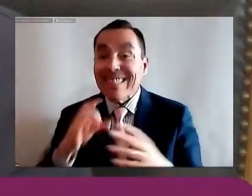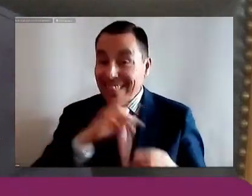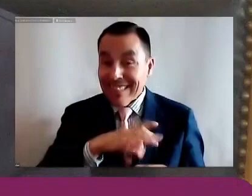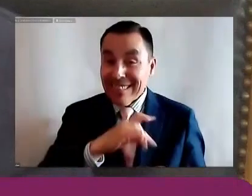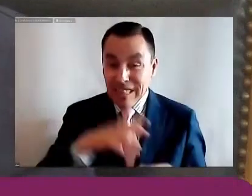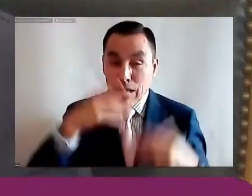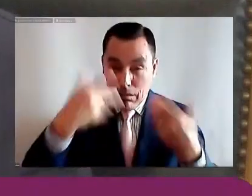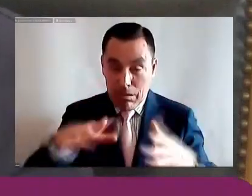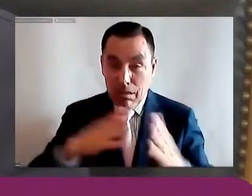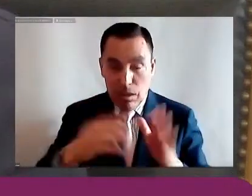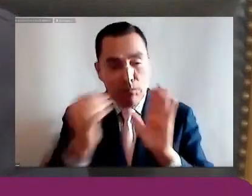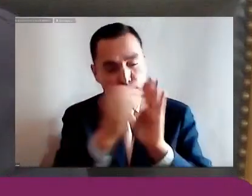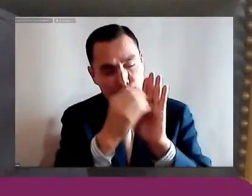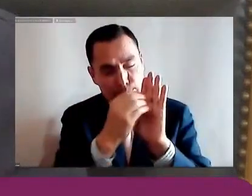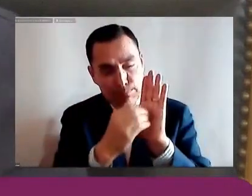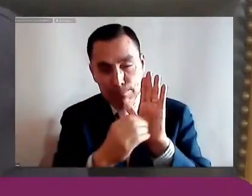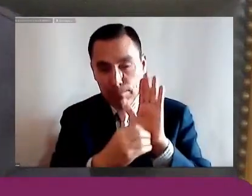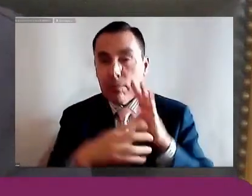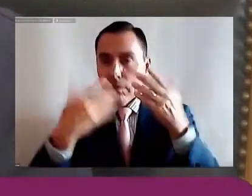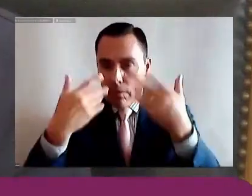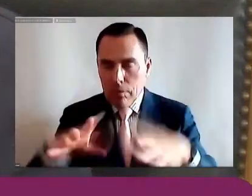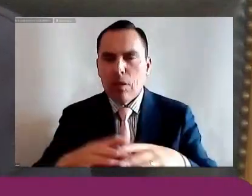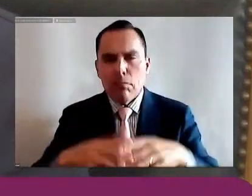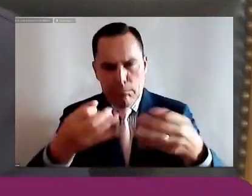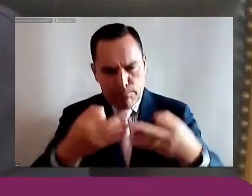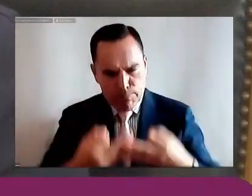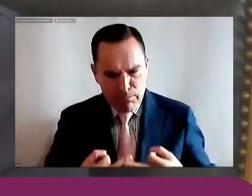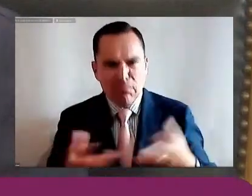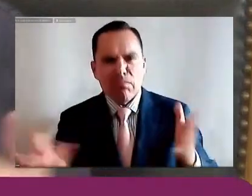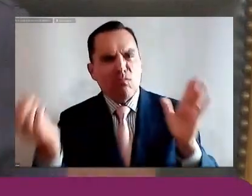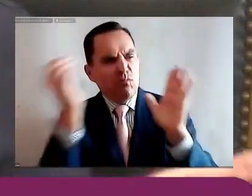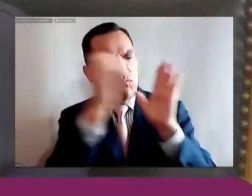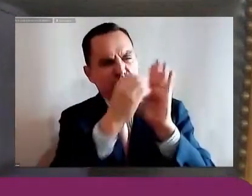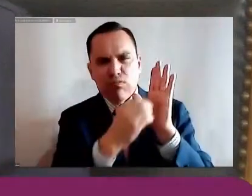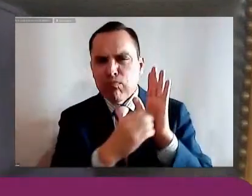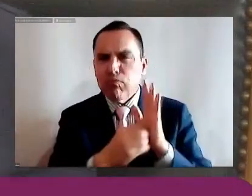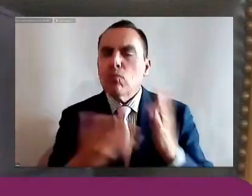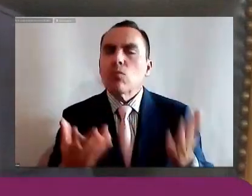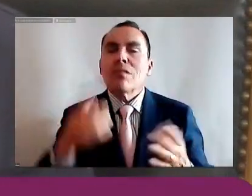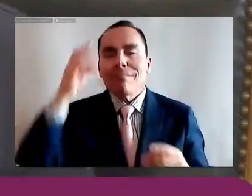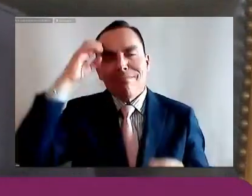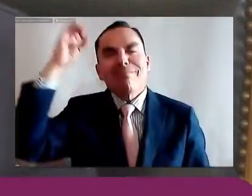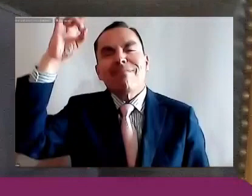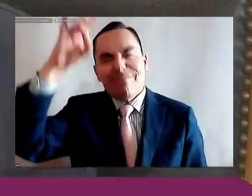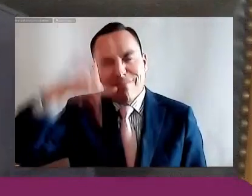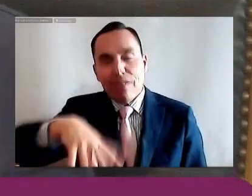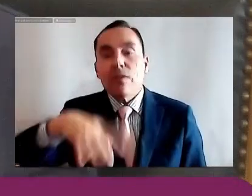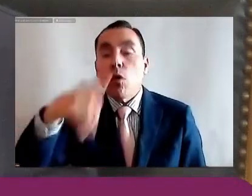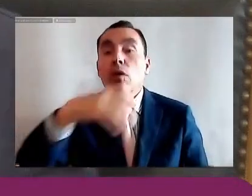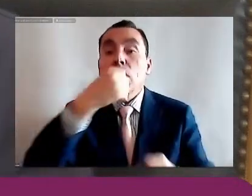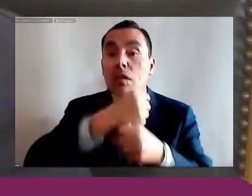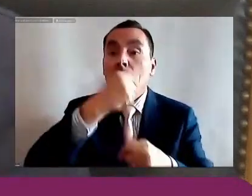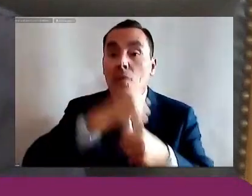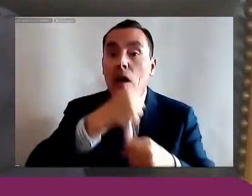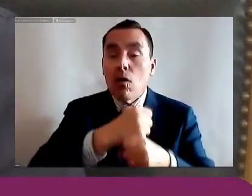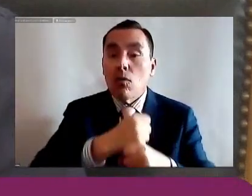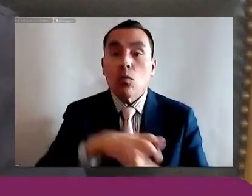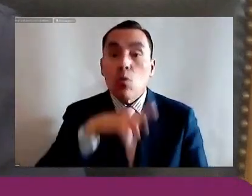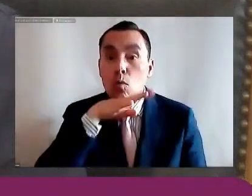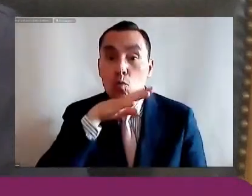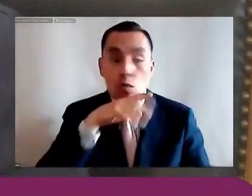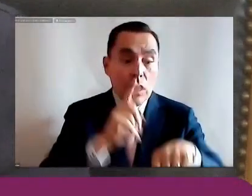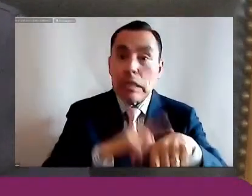ha permitido cuantificar esta materia. Todos los trabajos que se mencionaron del uso del tiempo,